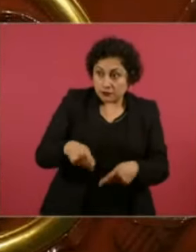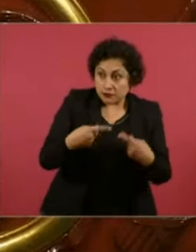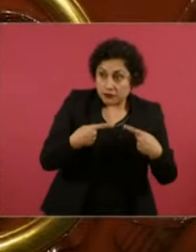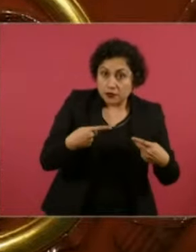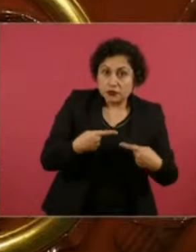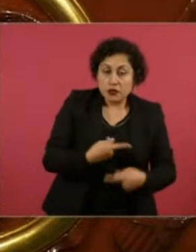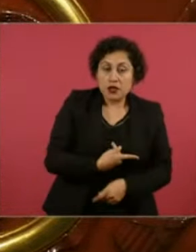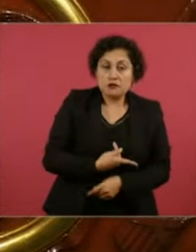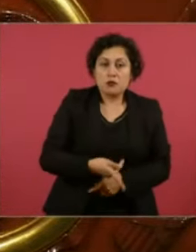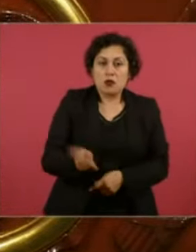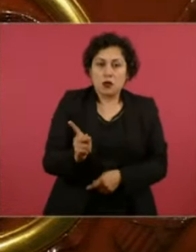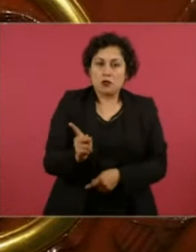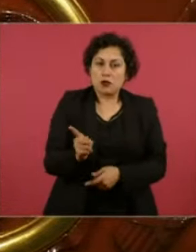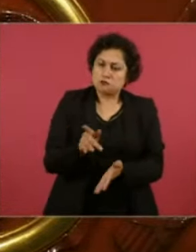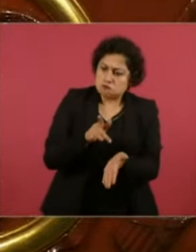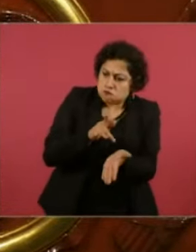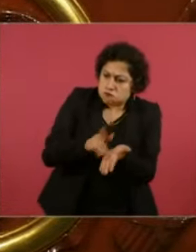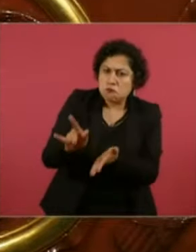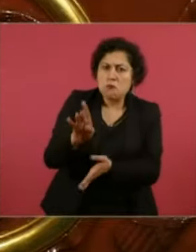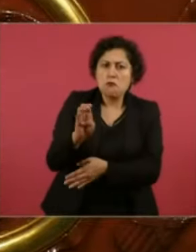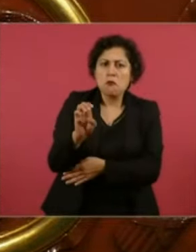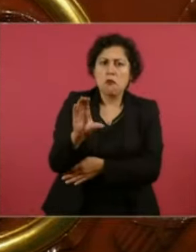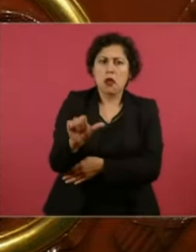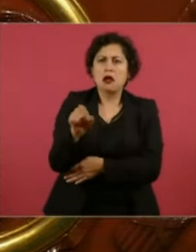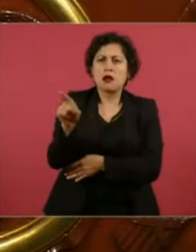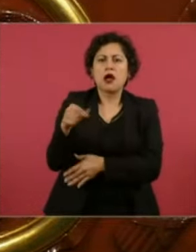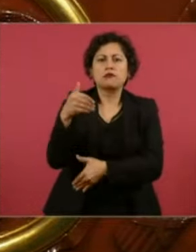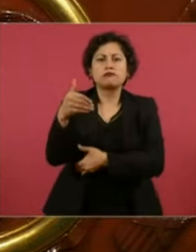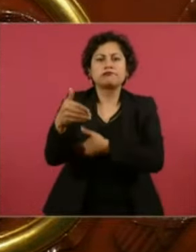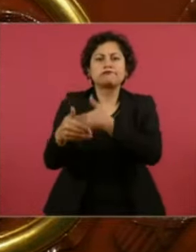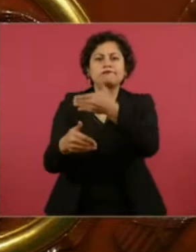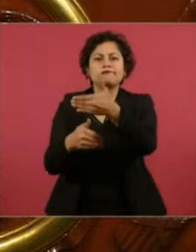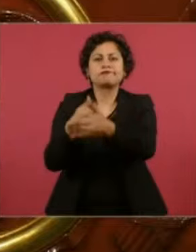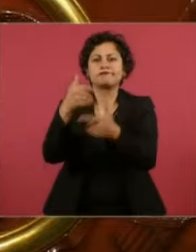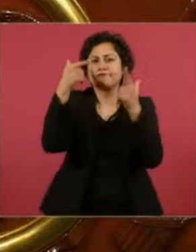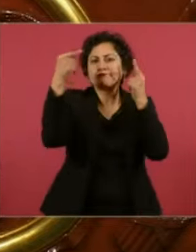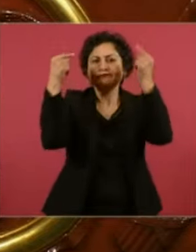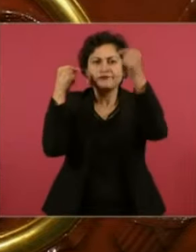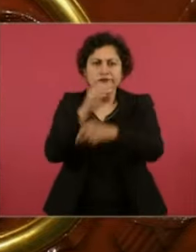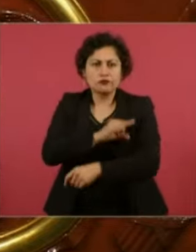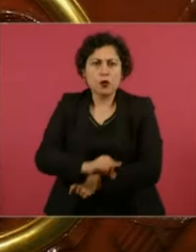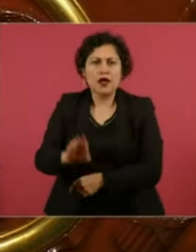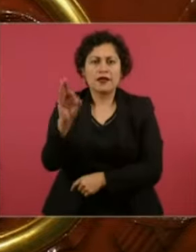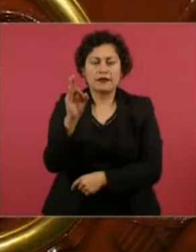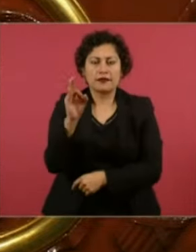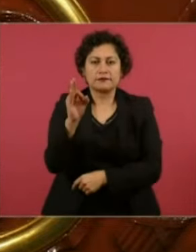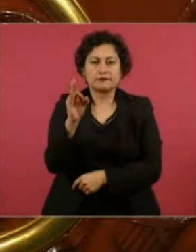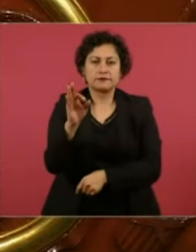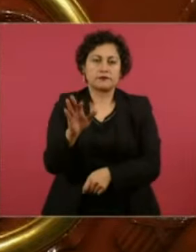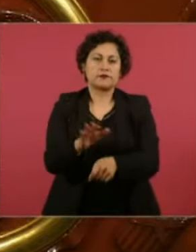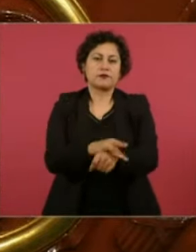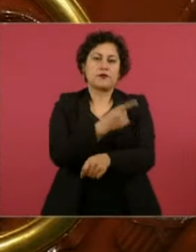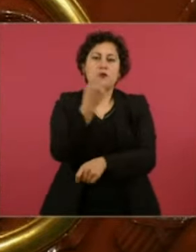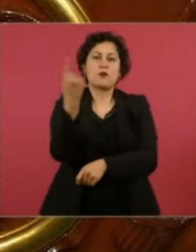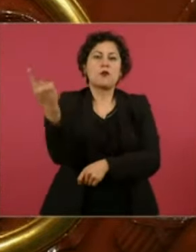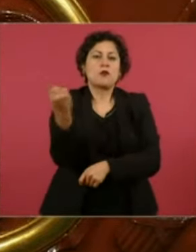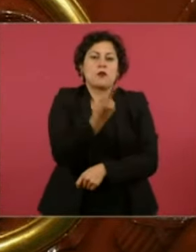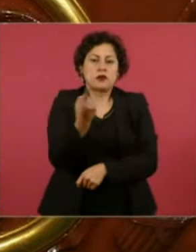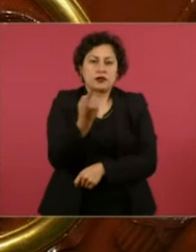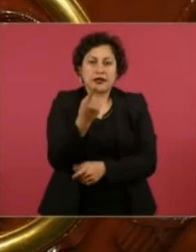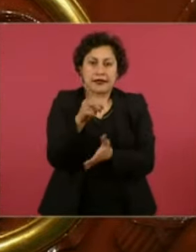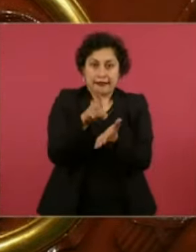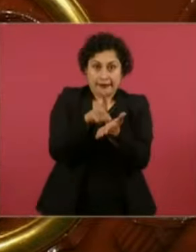en este mensaje el día de hoy, en el 107 aniversario de la promulgación de la Constitución de